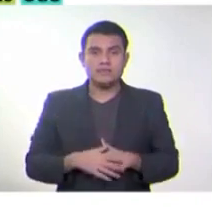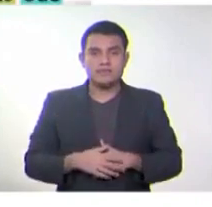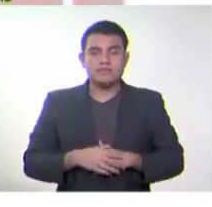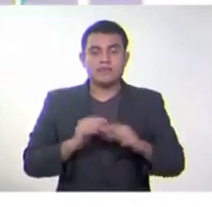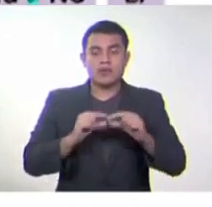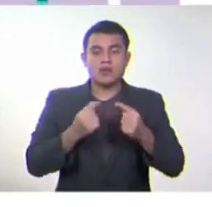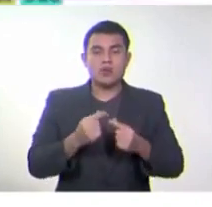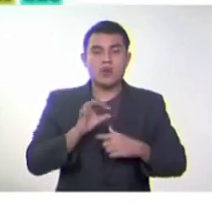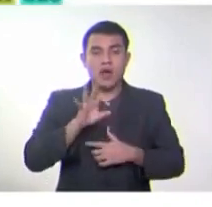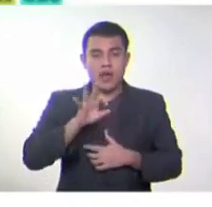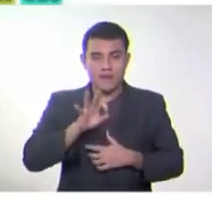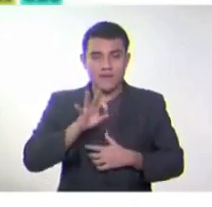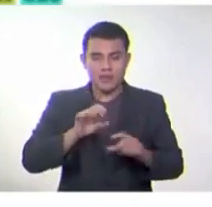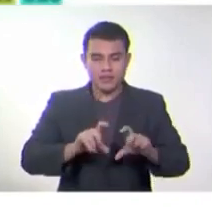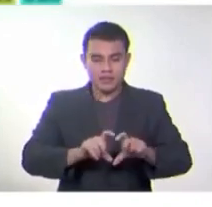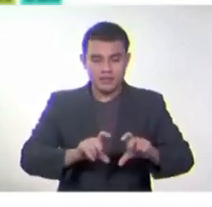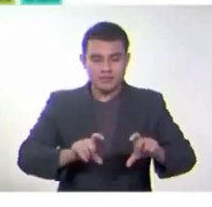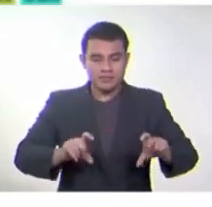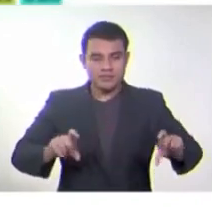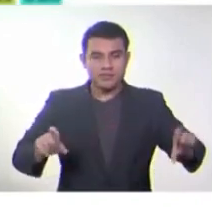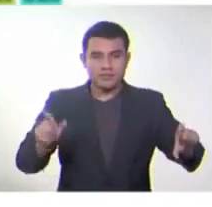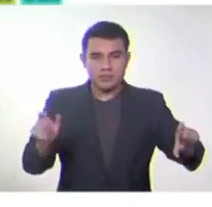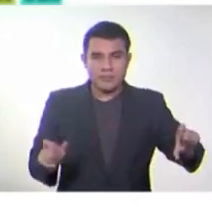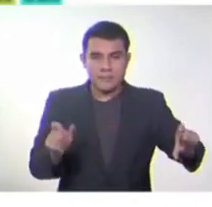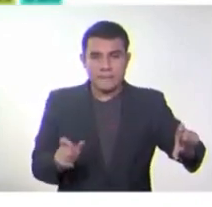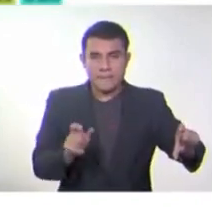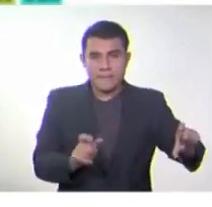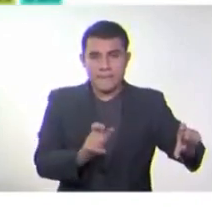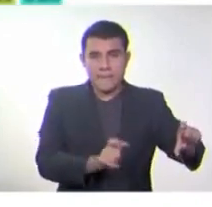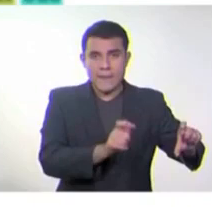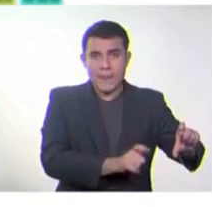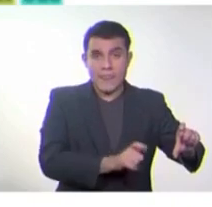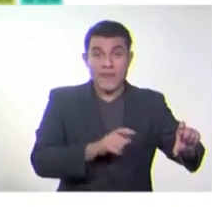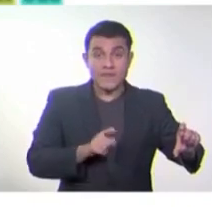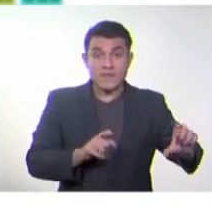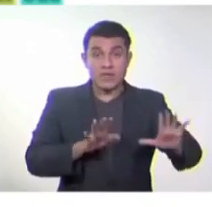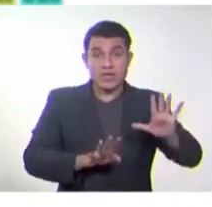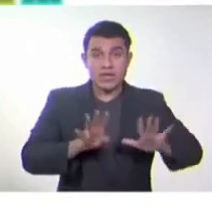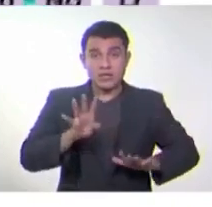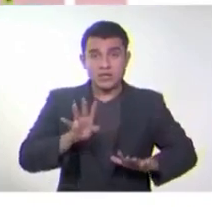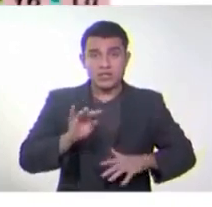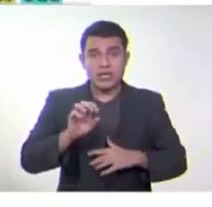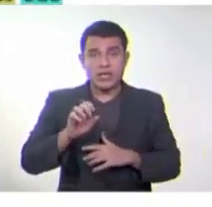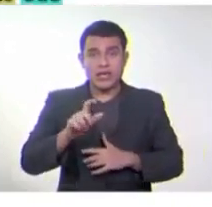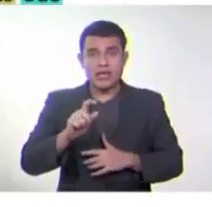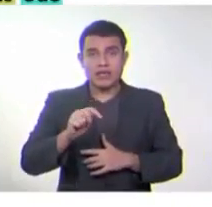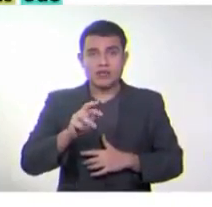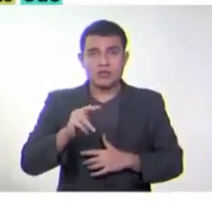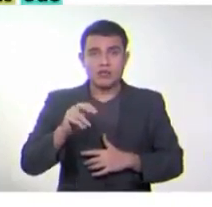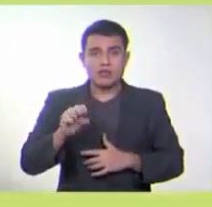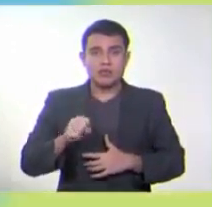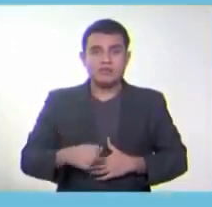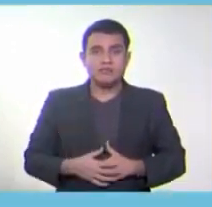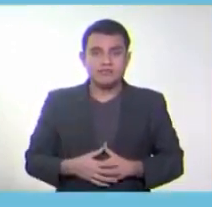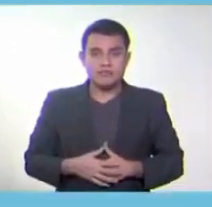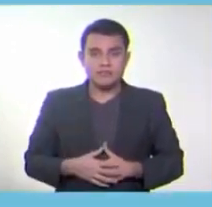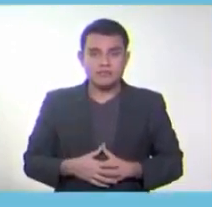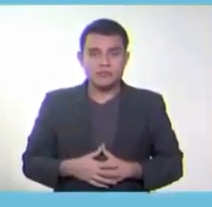F, que corresponde a los lantánidos y actínidos, con 14 electrones.